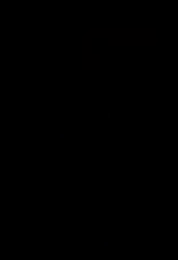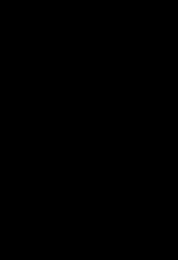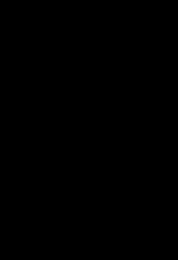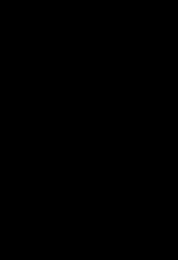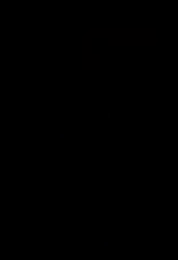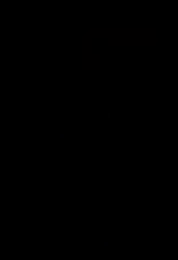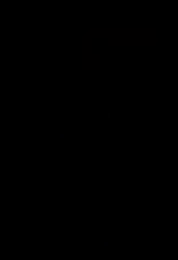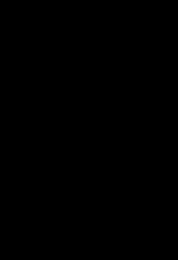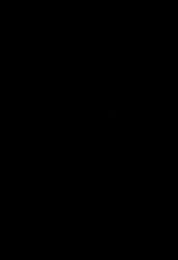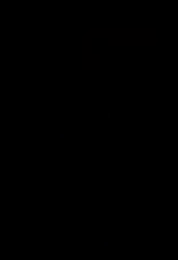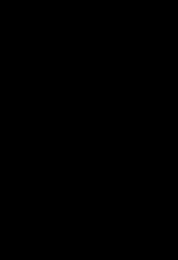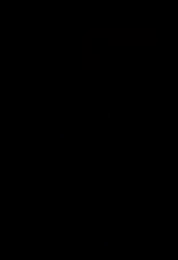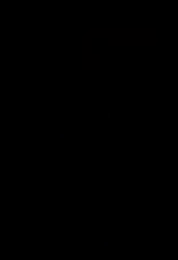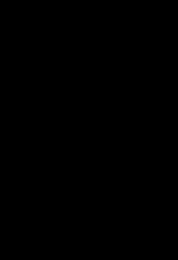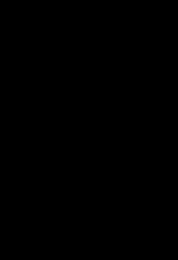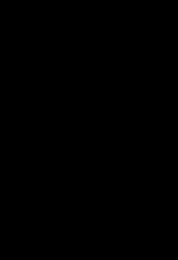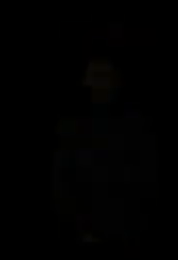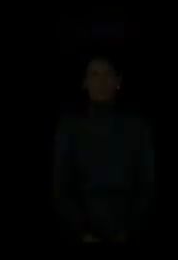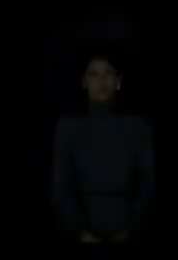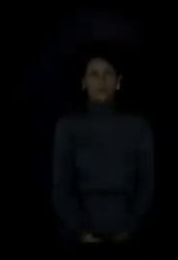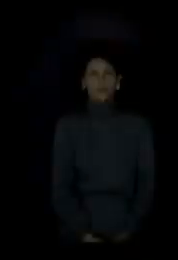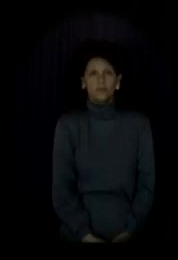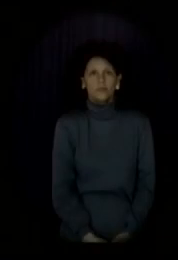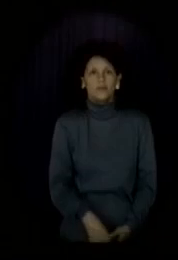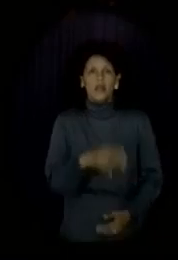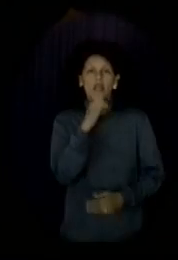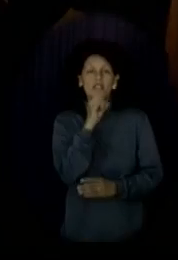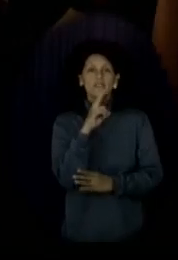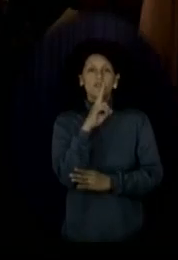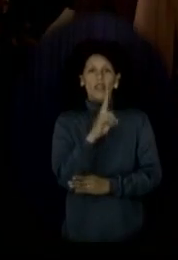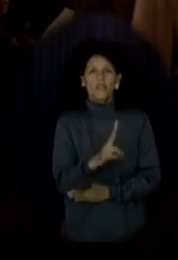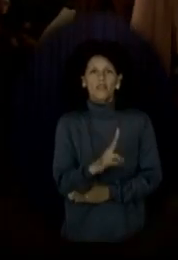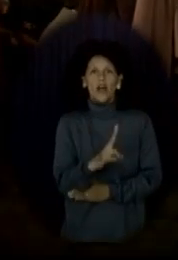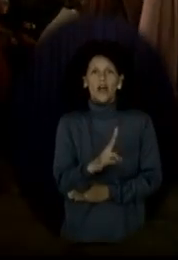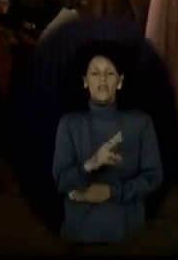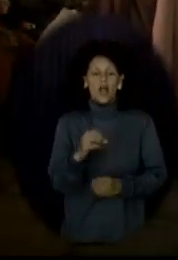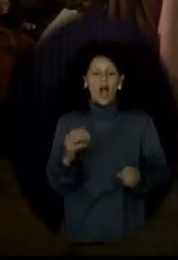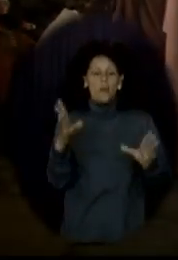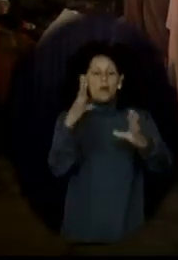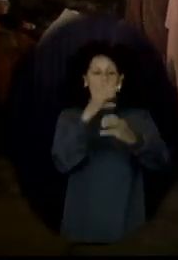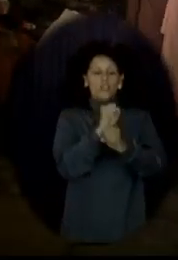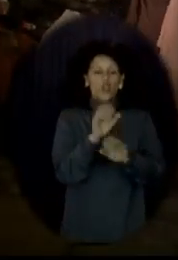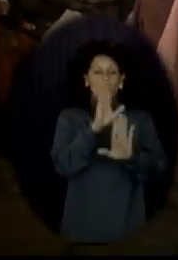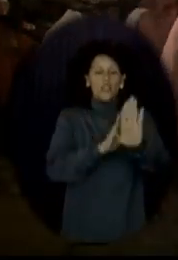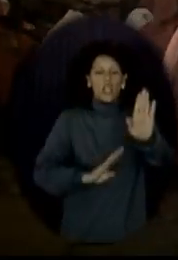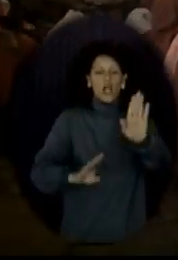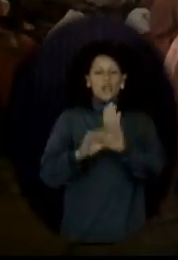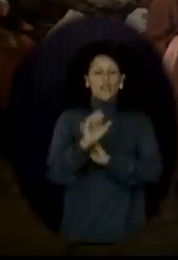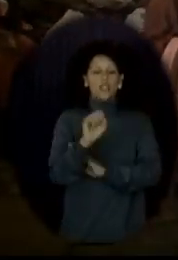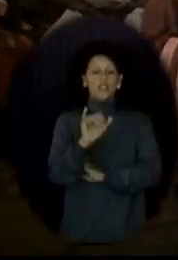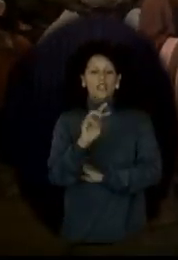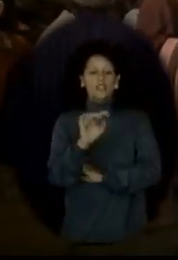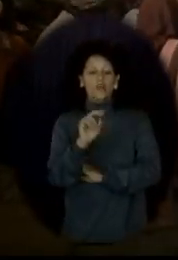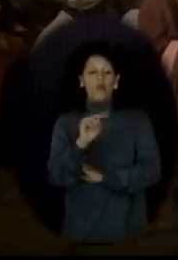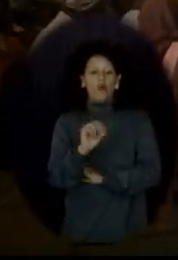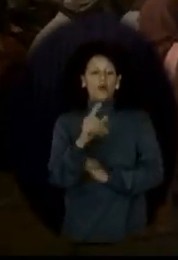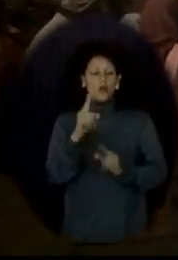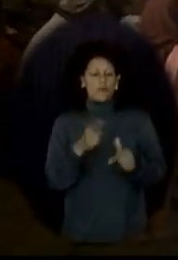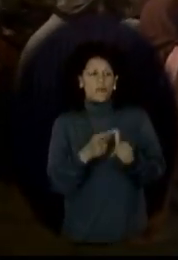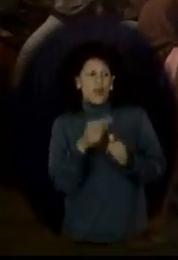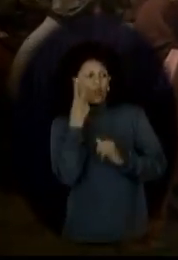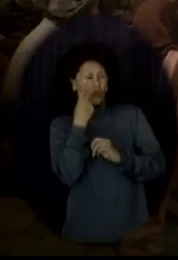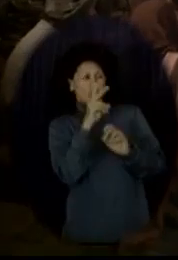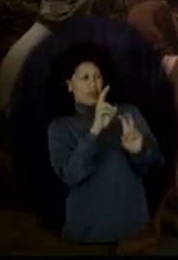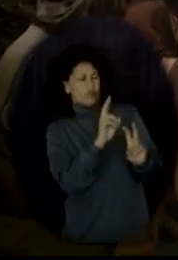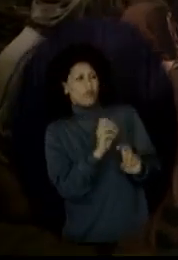Jesús se le apareció a dos de los discípulos, quienes emocionados regresaron con los otros. Es verdad, el Señor ha resucitado. Se